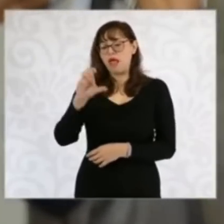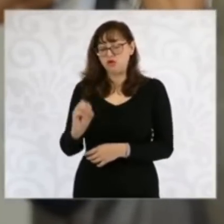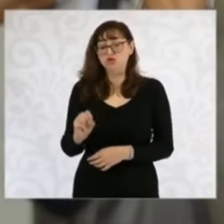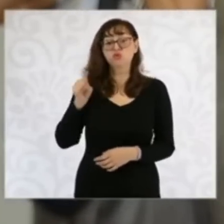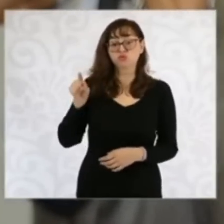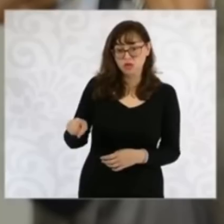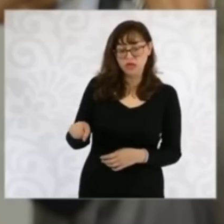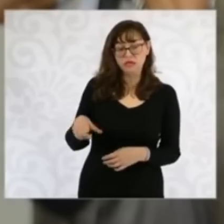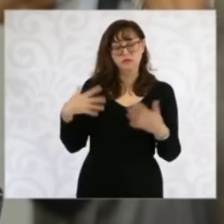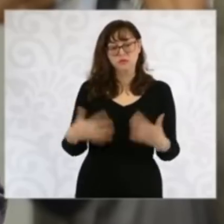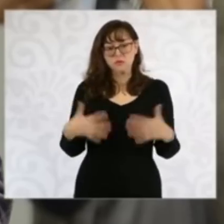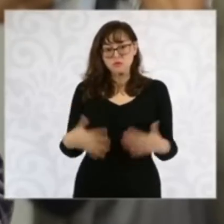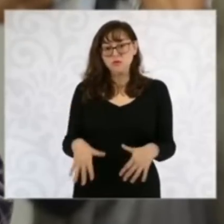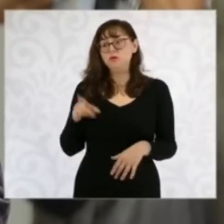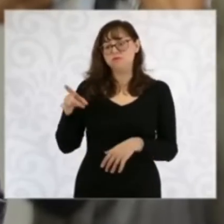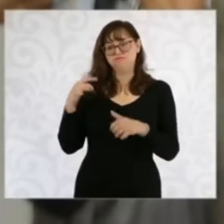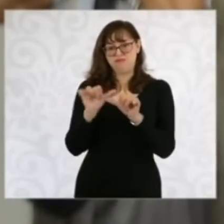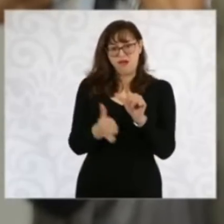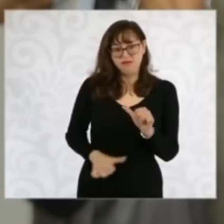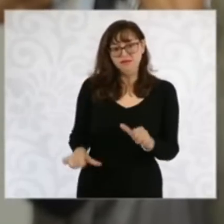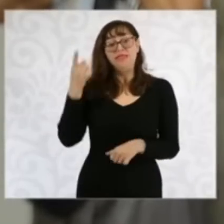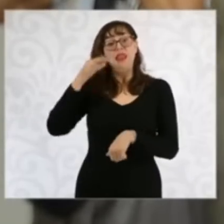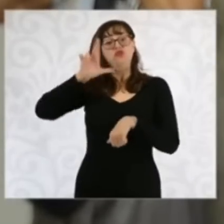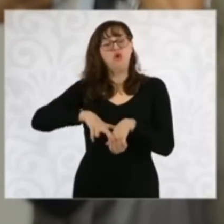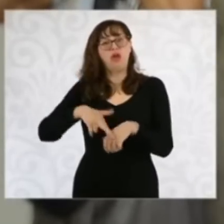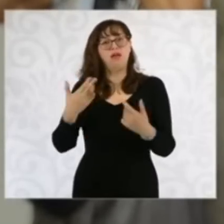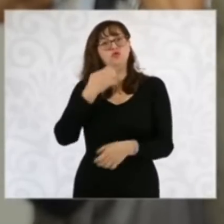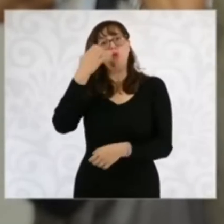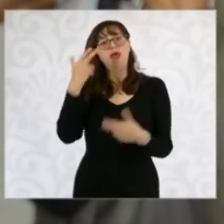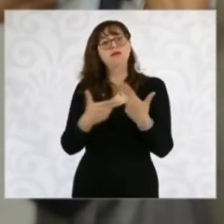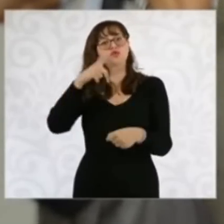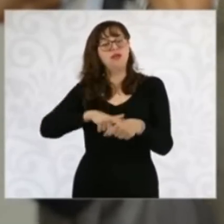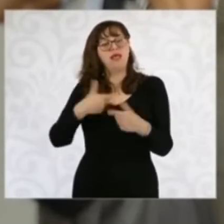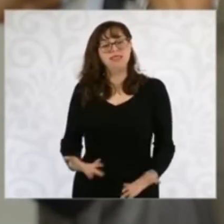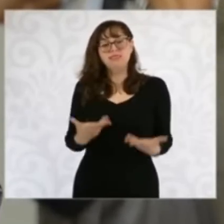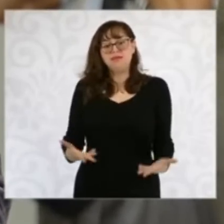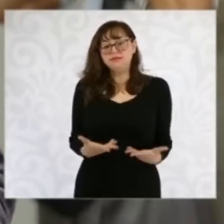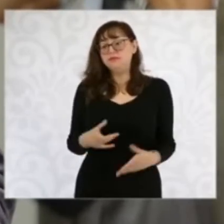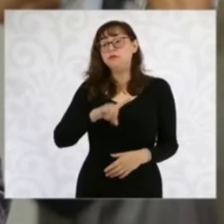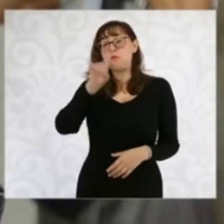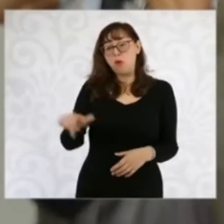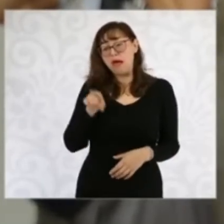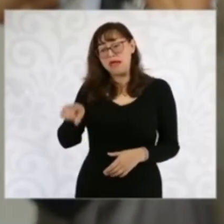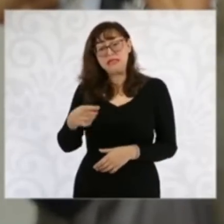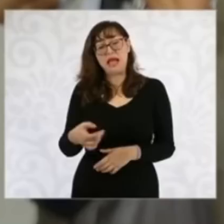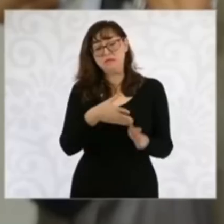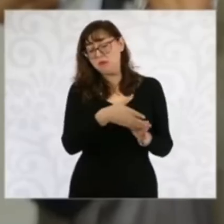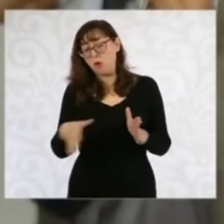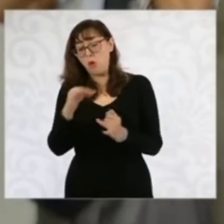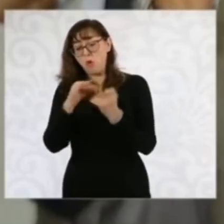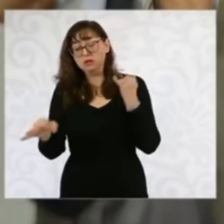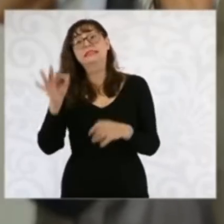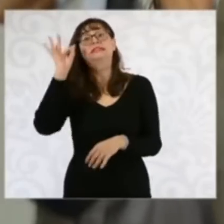sí, de escritora, pero también como directora de la Escuela Nacional de Danza. Esta maestra, al final de sus vidas, vivió una vida muy trágica porque fue secuestrada por